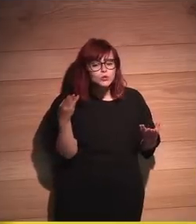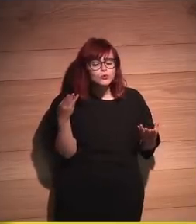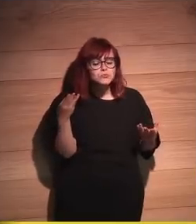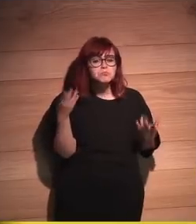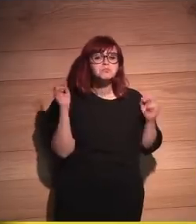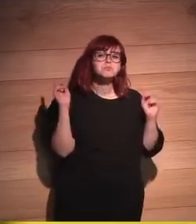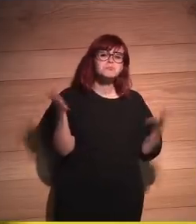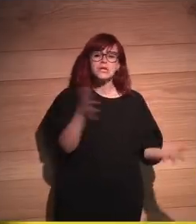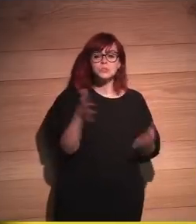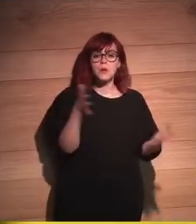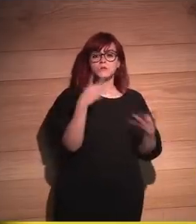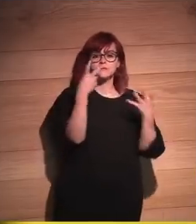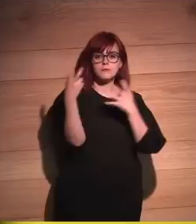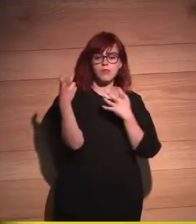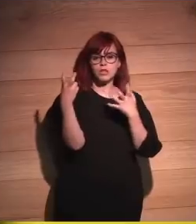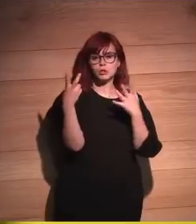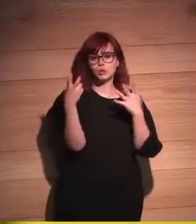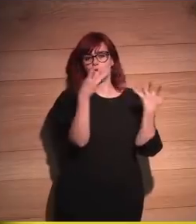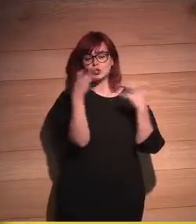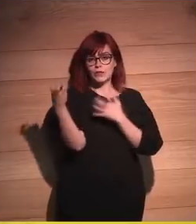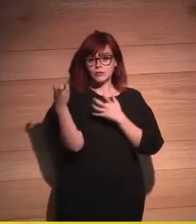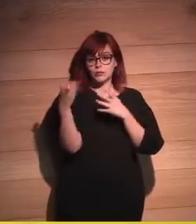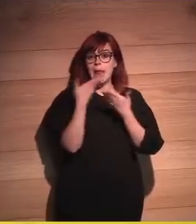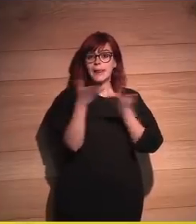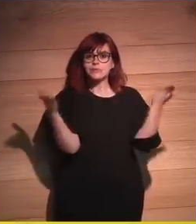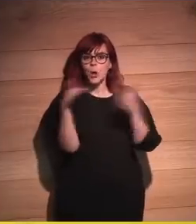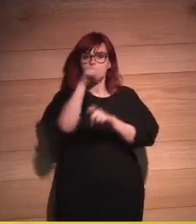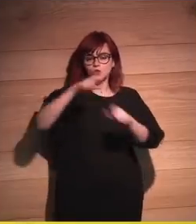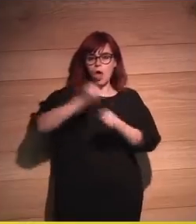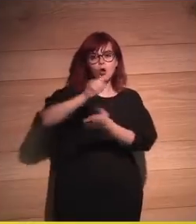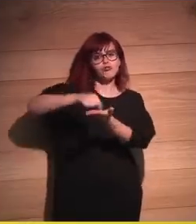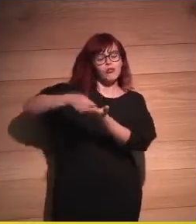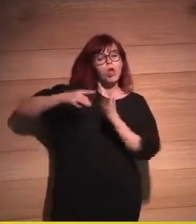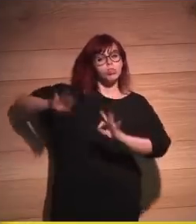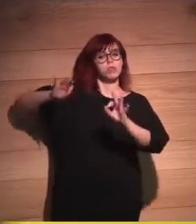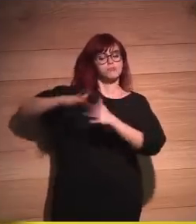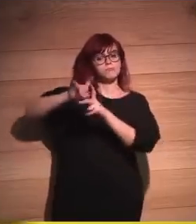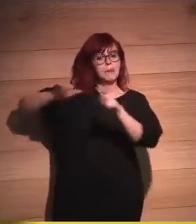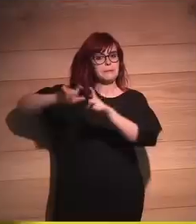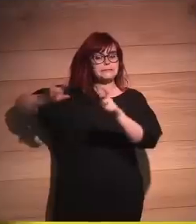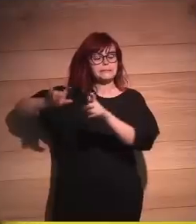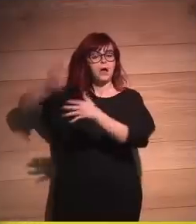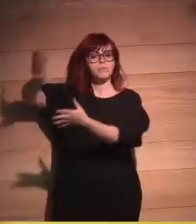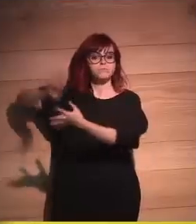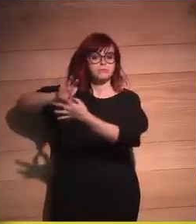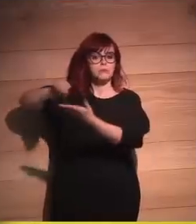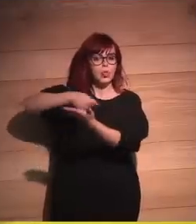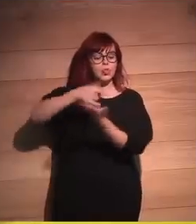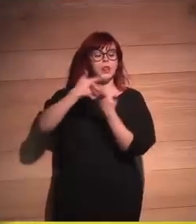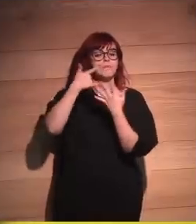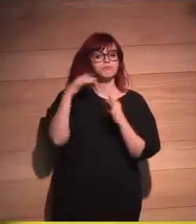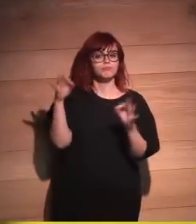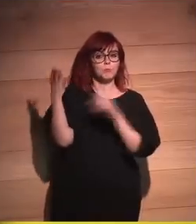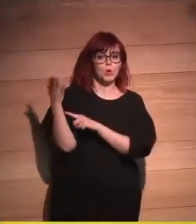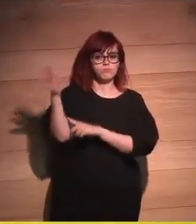funcionarios aproximadamente 700 y pico, 800. El resto, personal contratado a las empresas que se contrata,